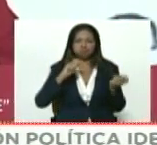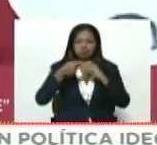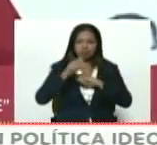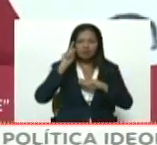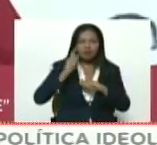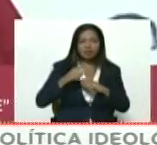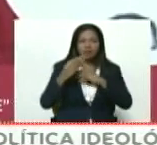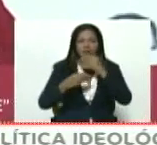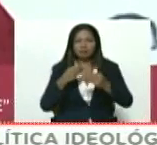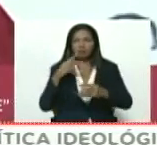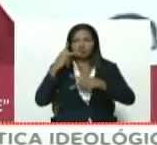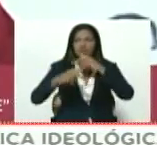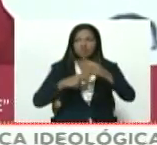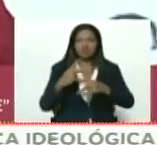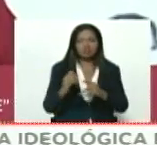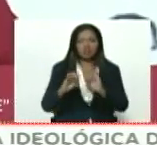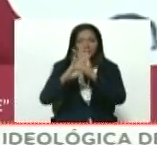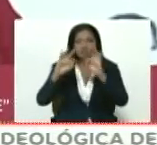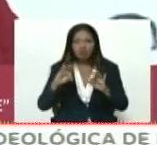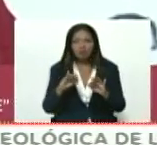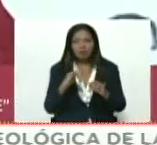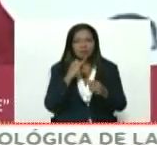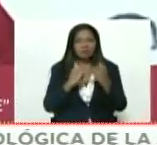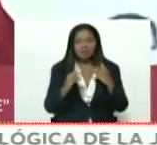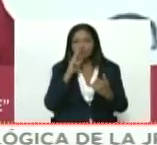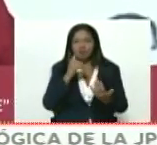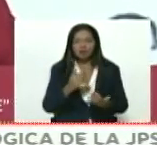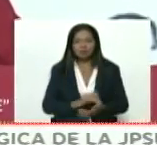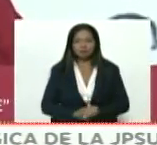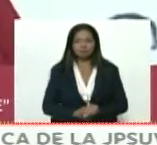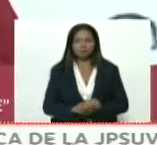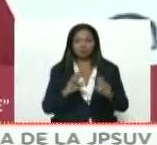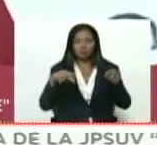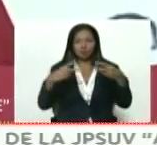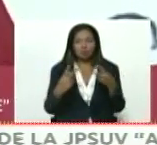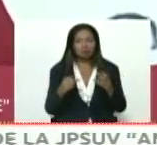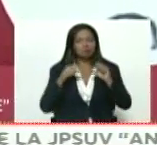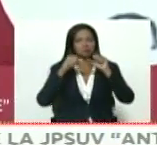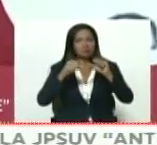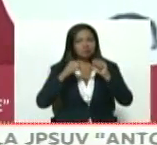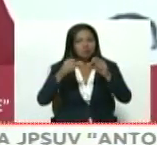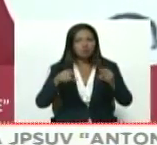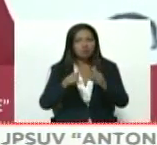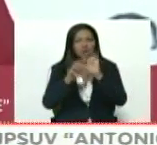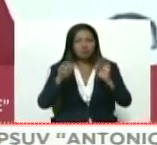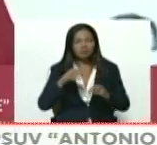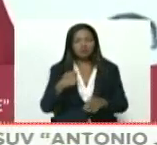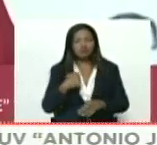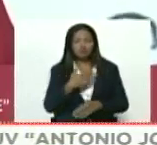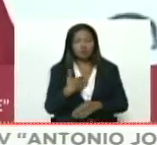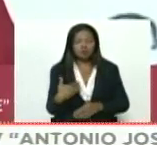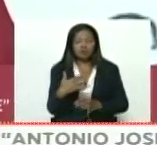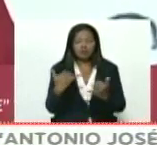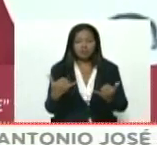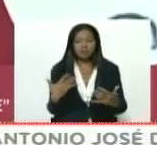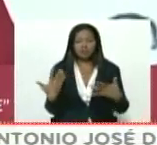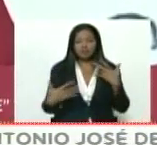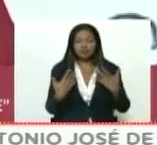transformadoras. Es un proceso dialéctico interminable de renovación permanente. Yo quiero, en este